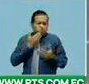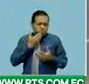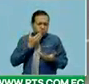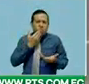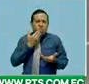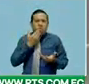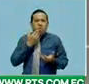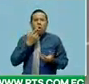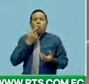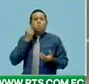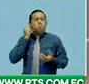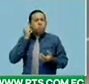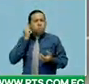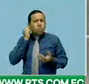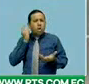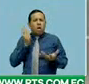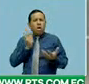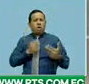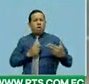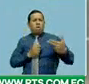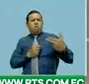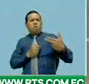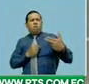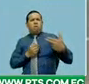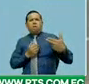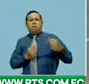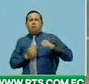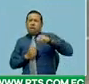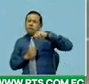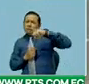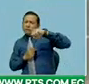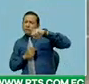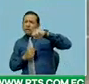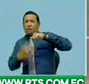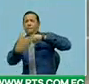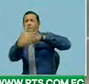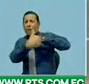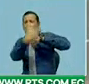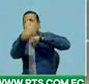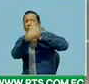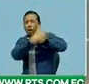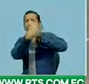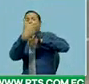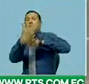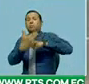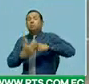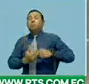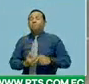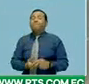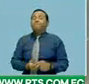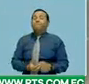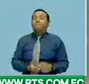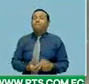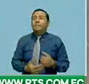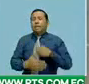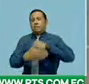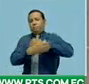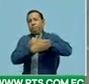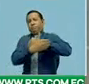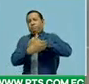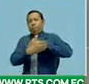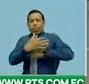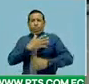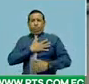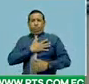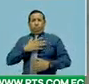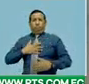que ella como que trata de protegerse con su brazo y de partes del impacto de las armas de fuego es aquí en el brazo y también en el